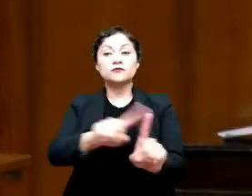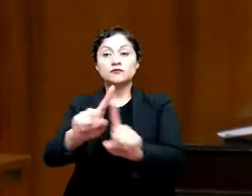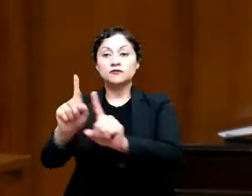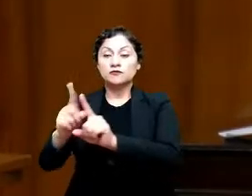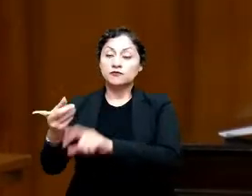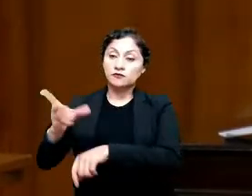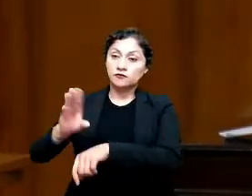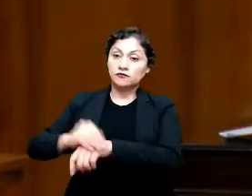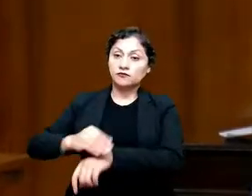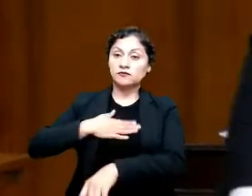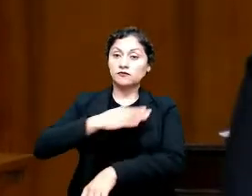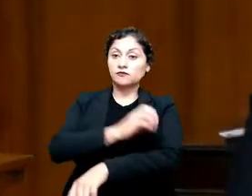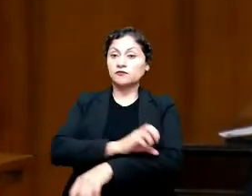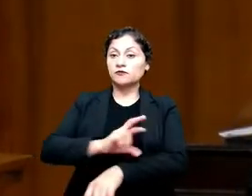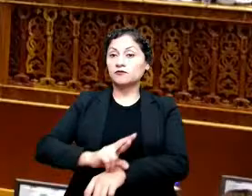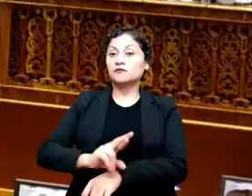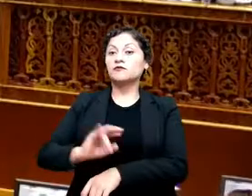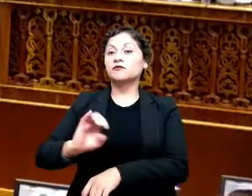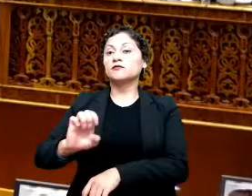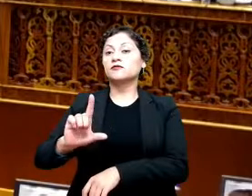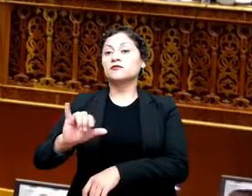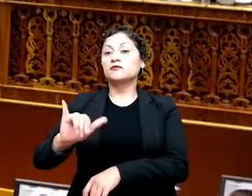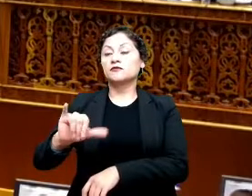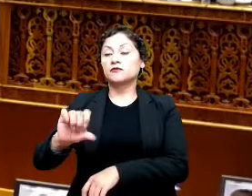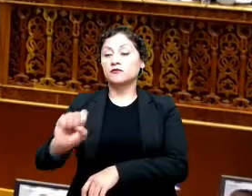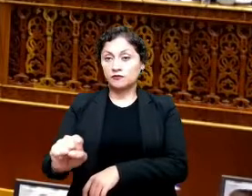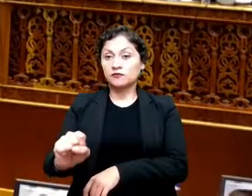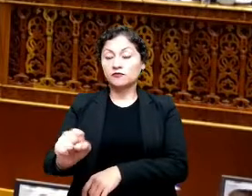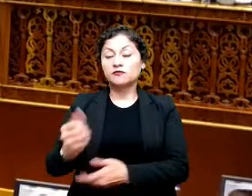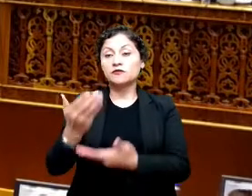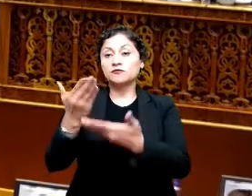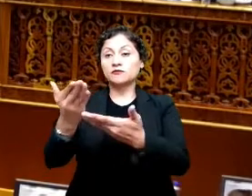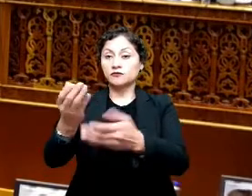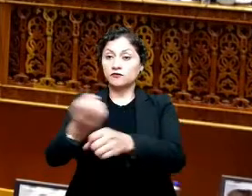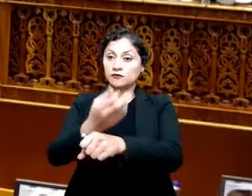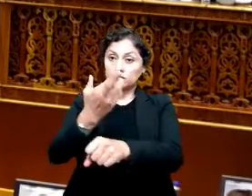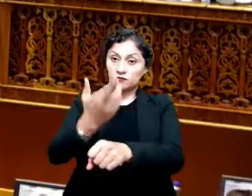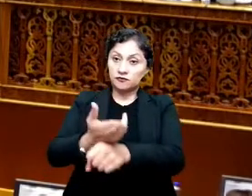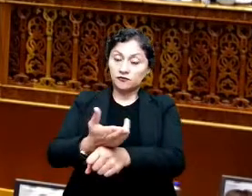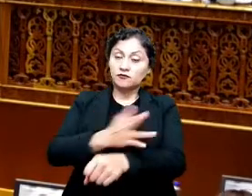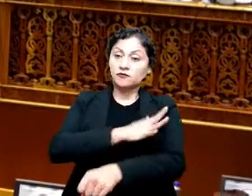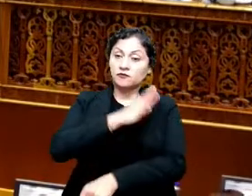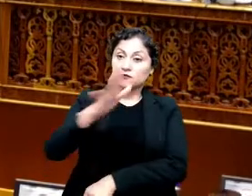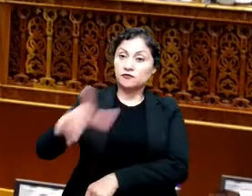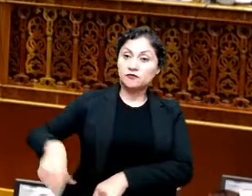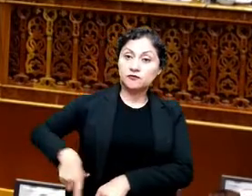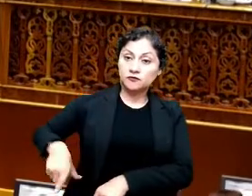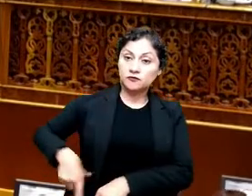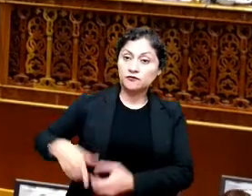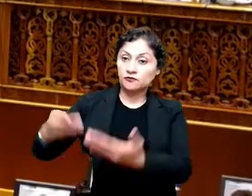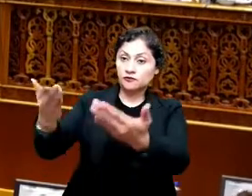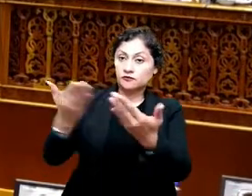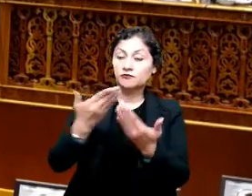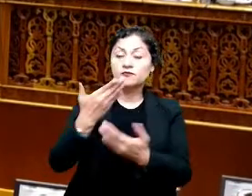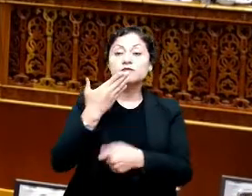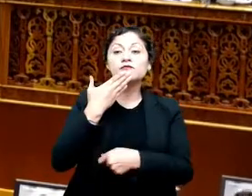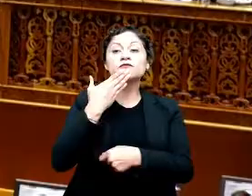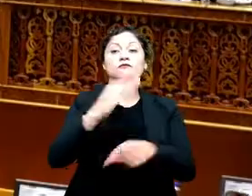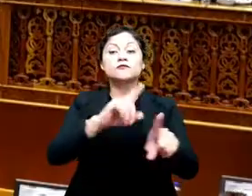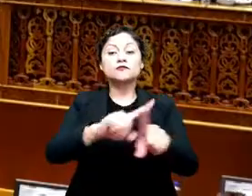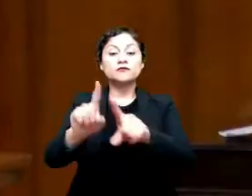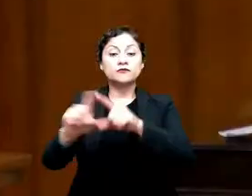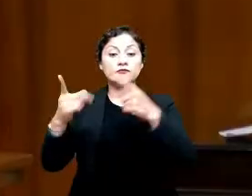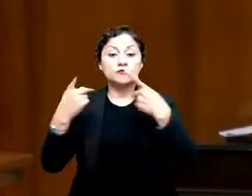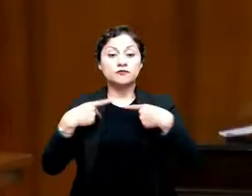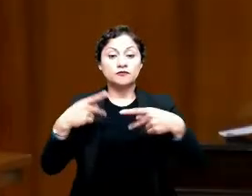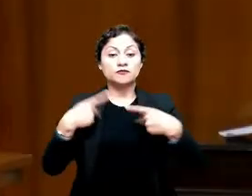Rescala, señor secretario general de Gobierno, bienvenido, al igual que los servidores de la Secretaría